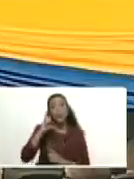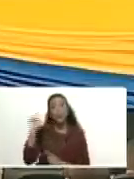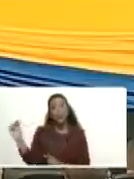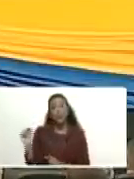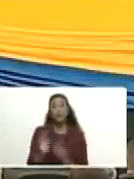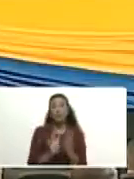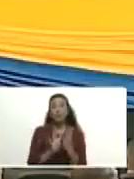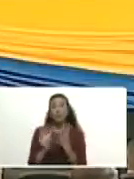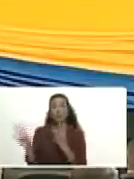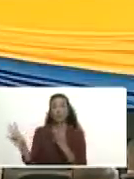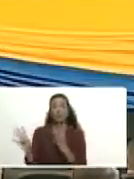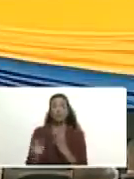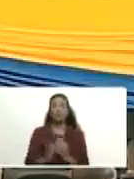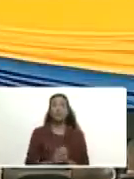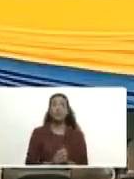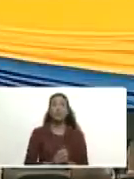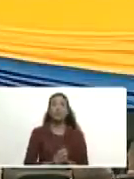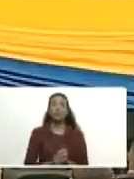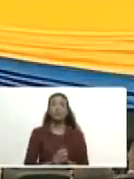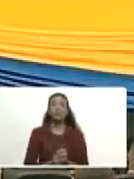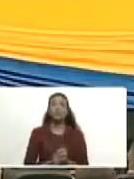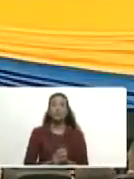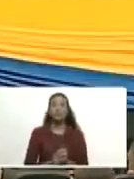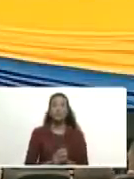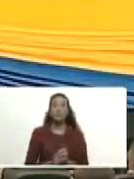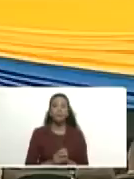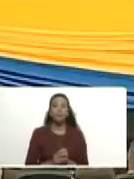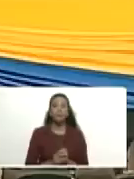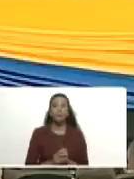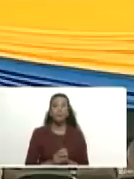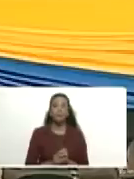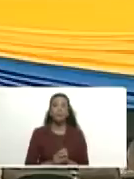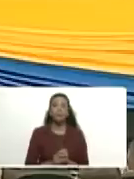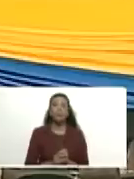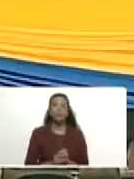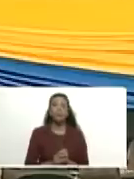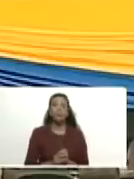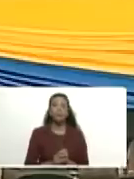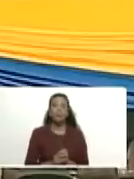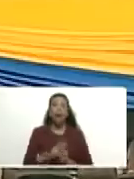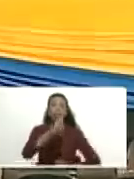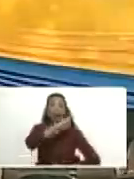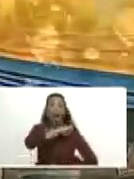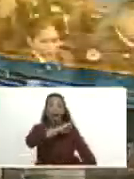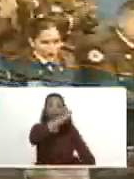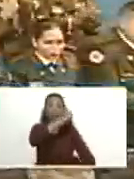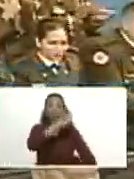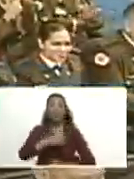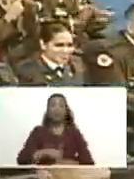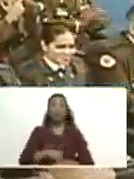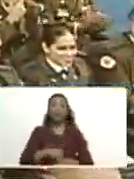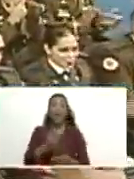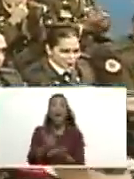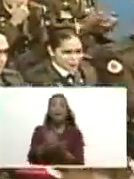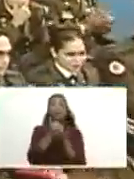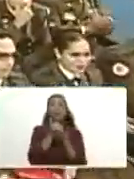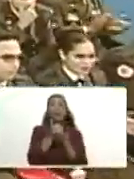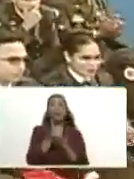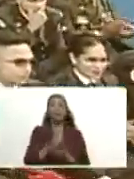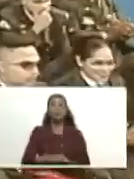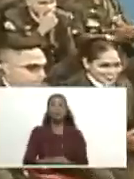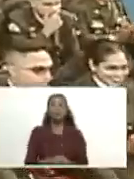A la izquierda, de frente, mar. A la jerarquía de sargento ayudante.